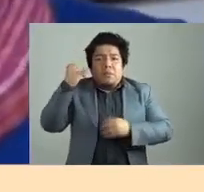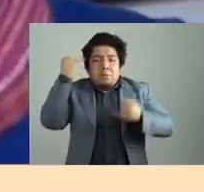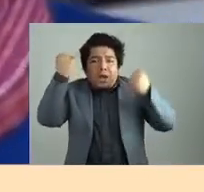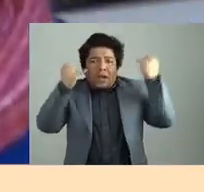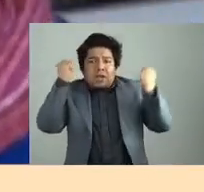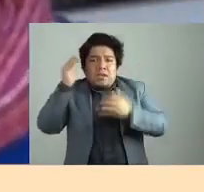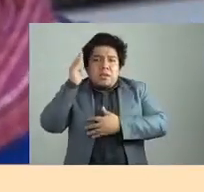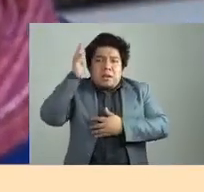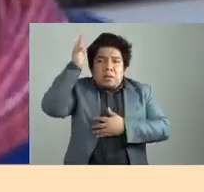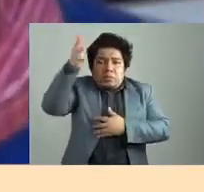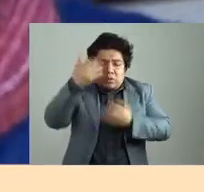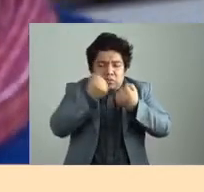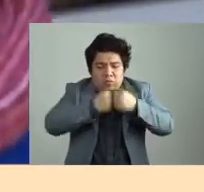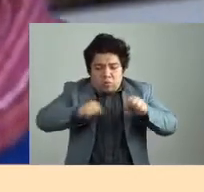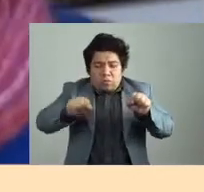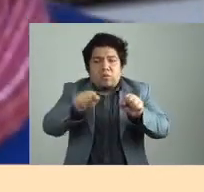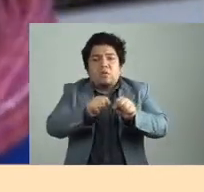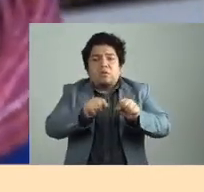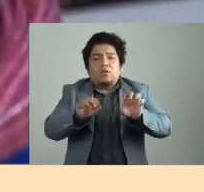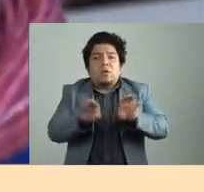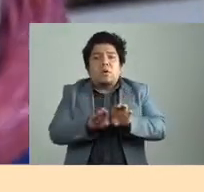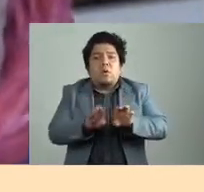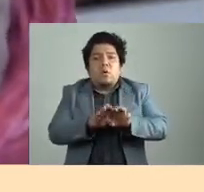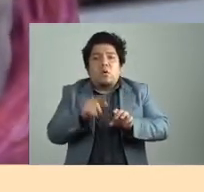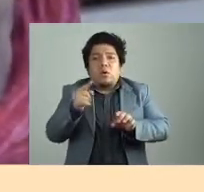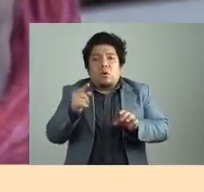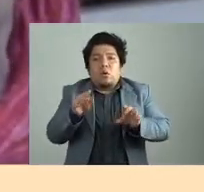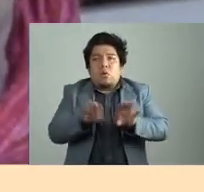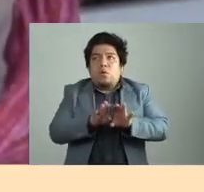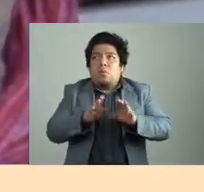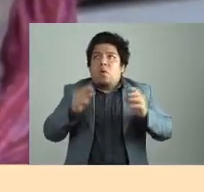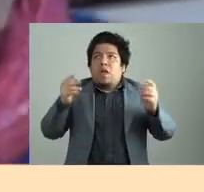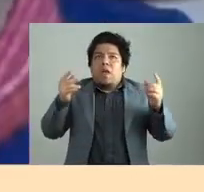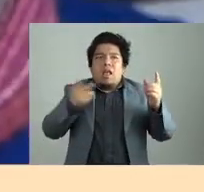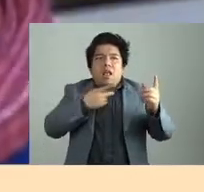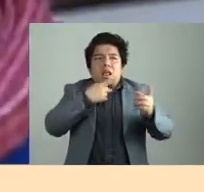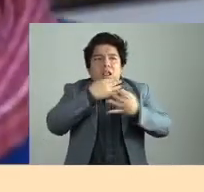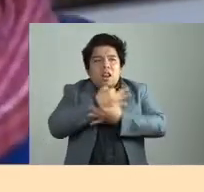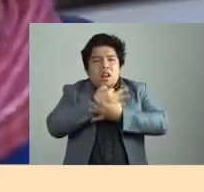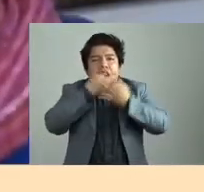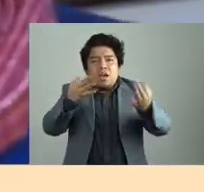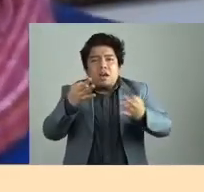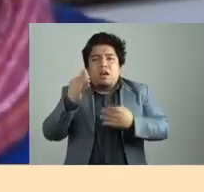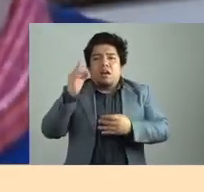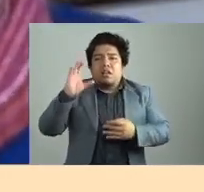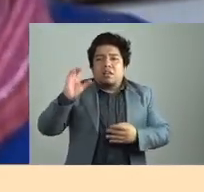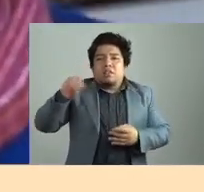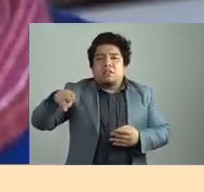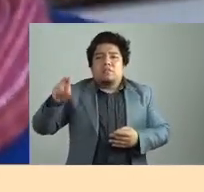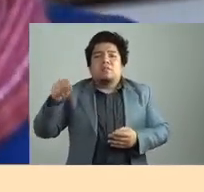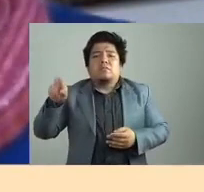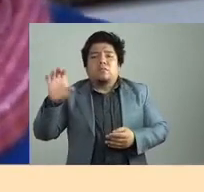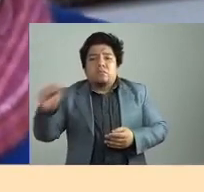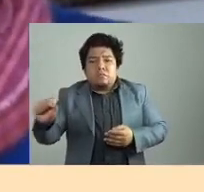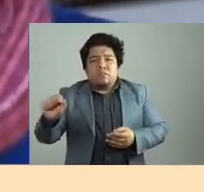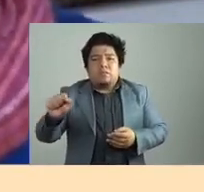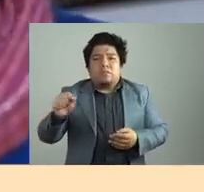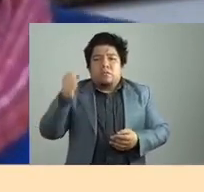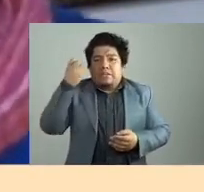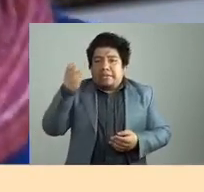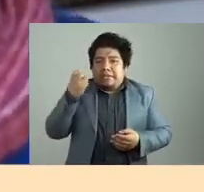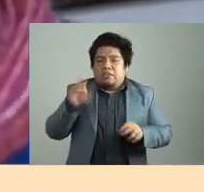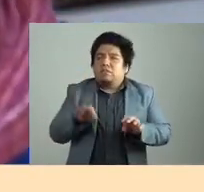sociedad nativa el discurso de los comunes qué es un discurso que ya se está organizando